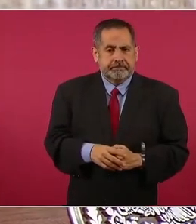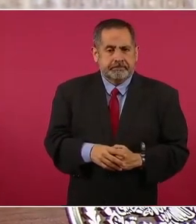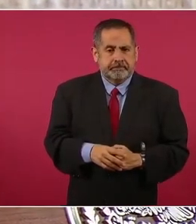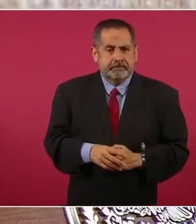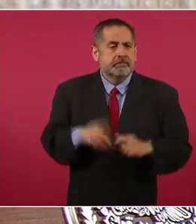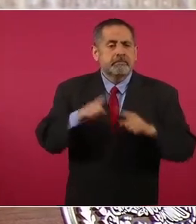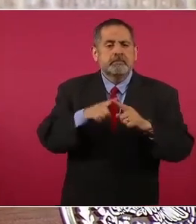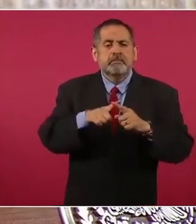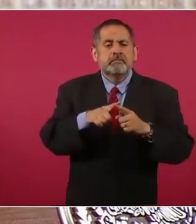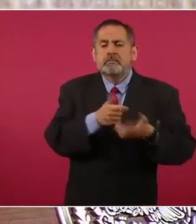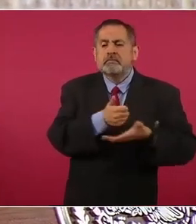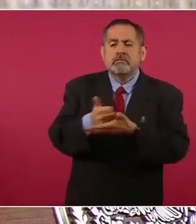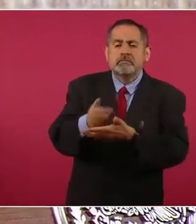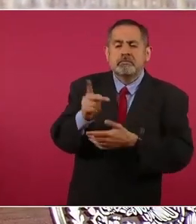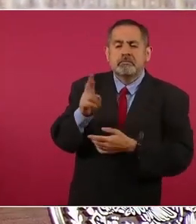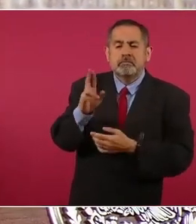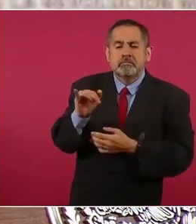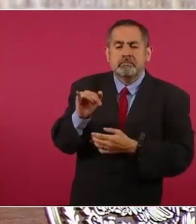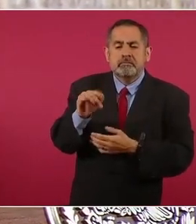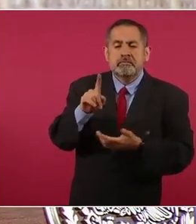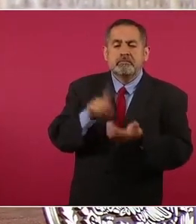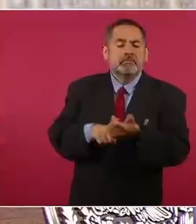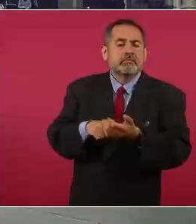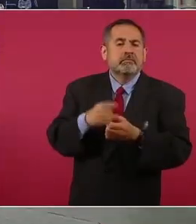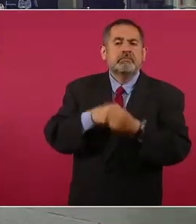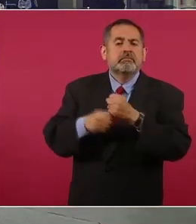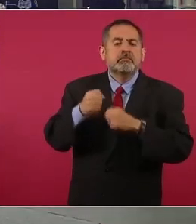¿Quién le ayudó al PRI